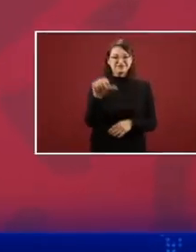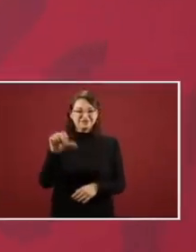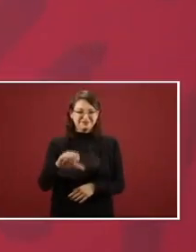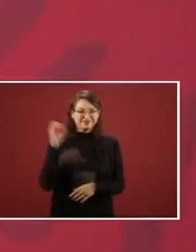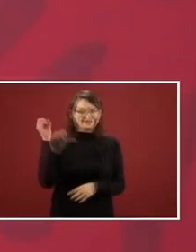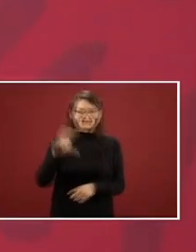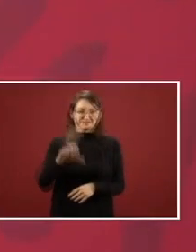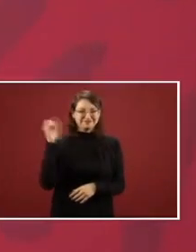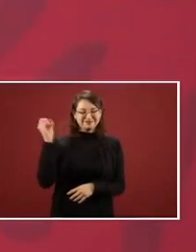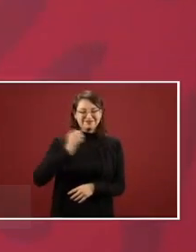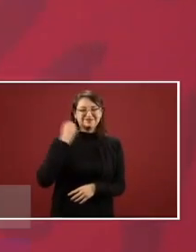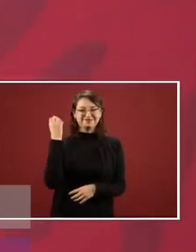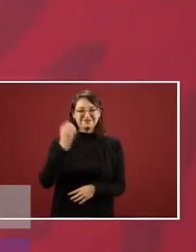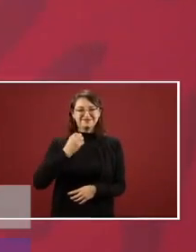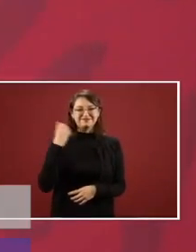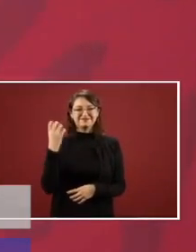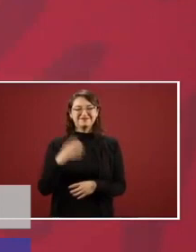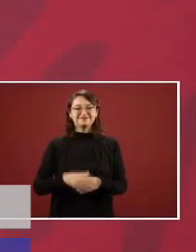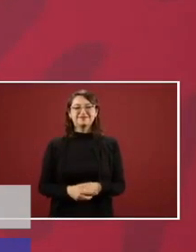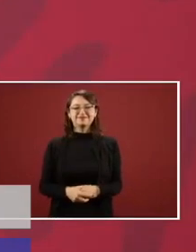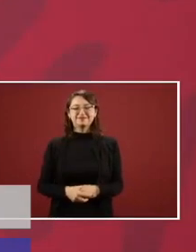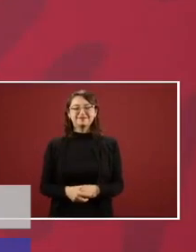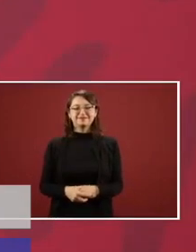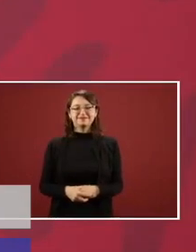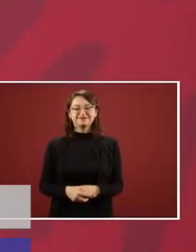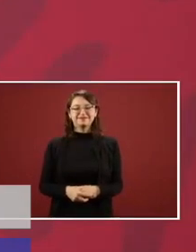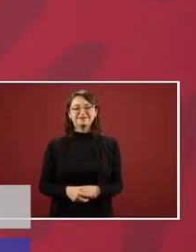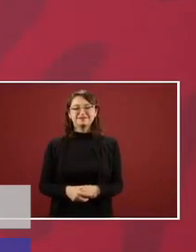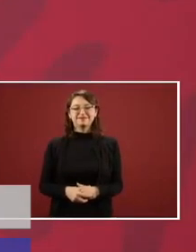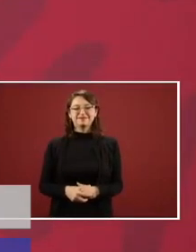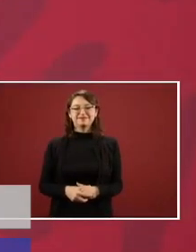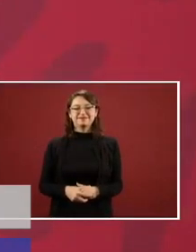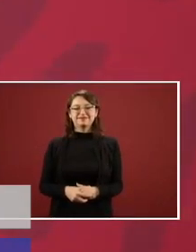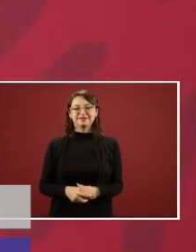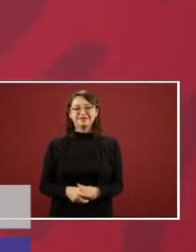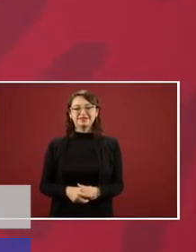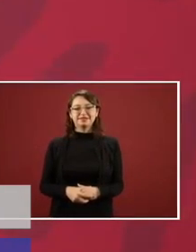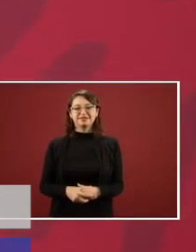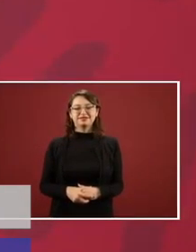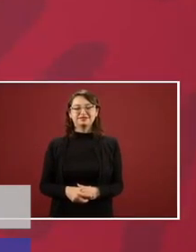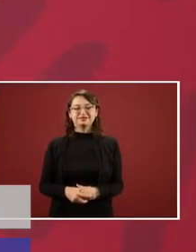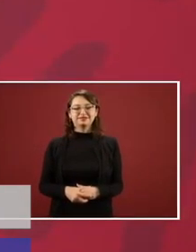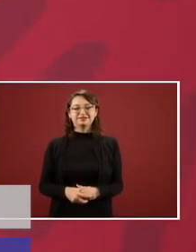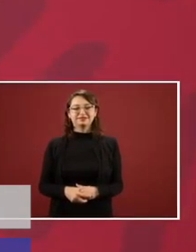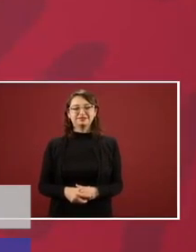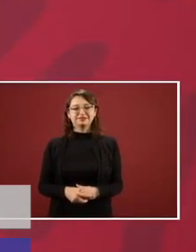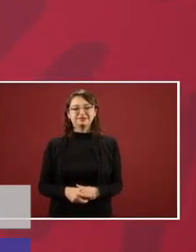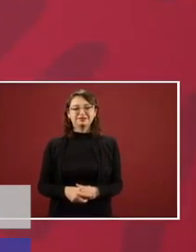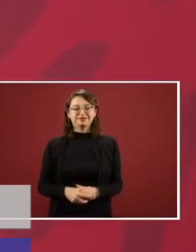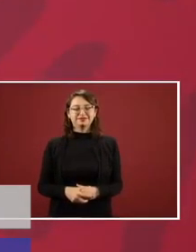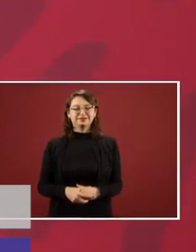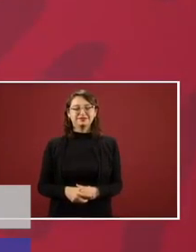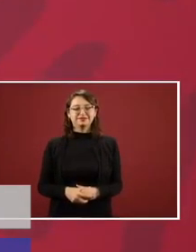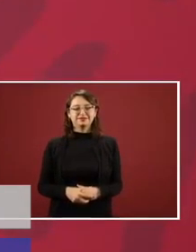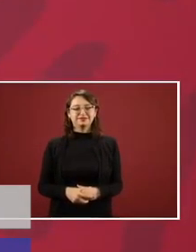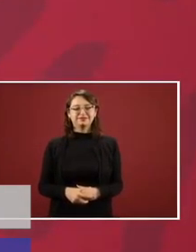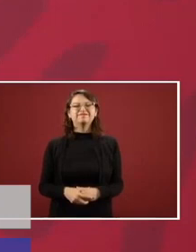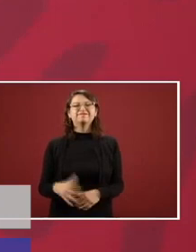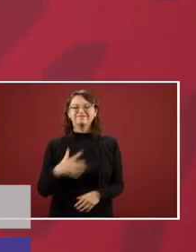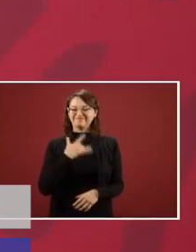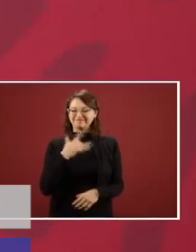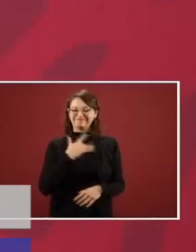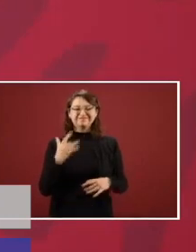conferencia. El día de hoy el presidente informa que el 2020 será un buen año y no hará falta aumentar impuestos ni hace